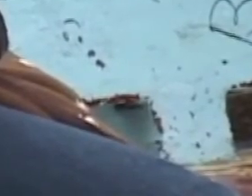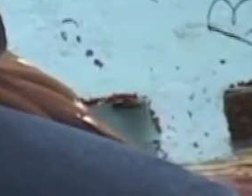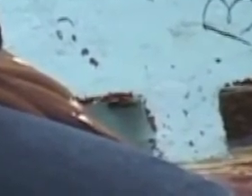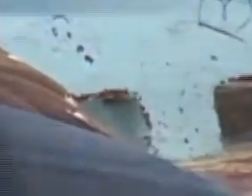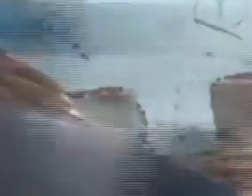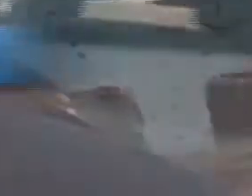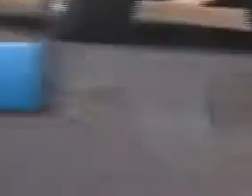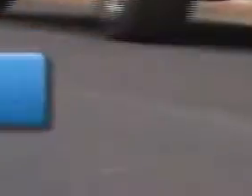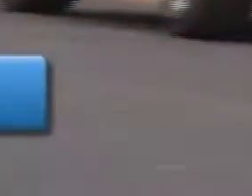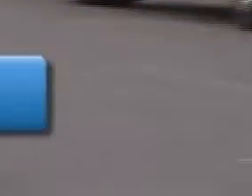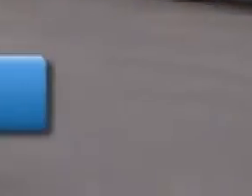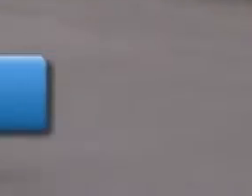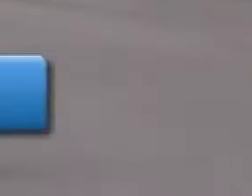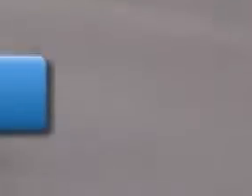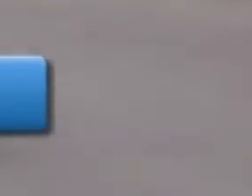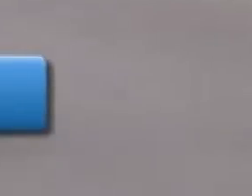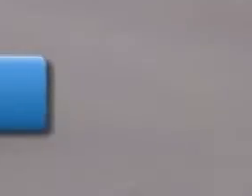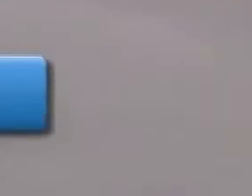¡Gracias!